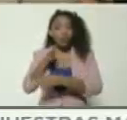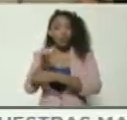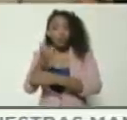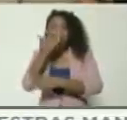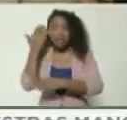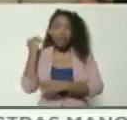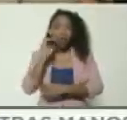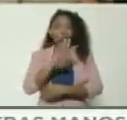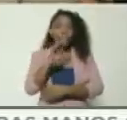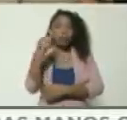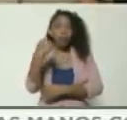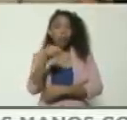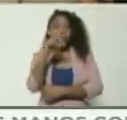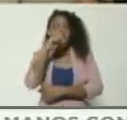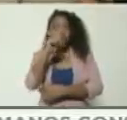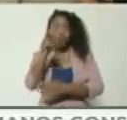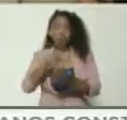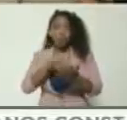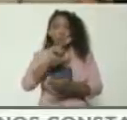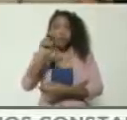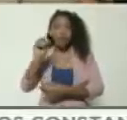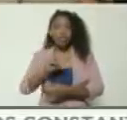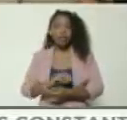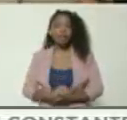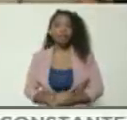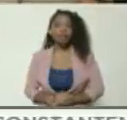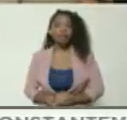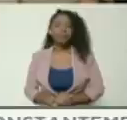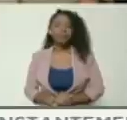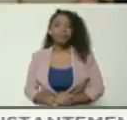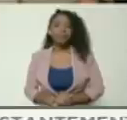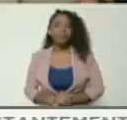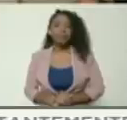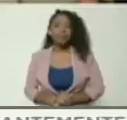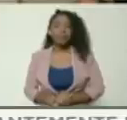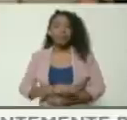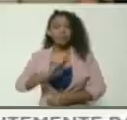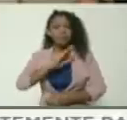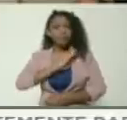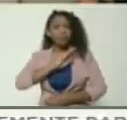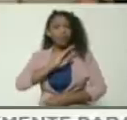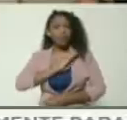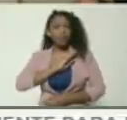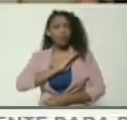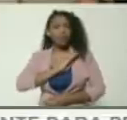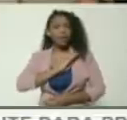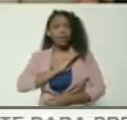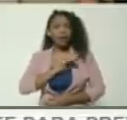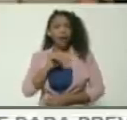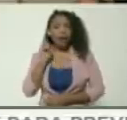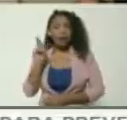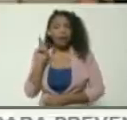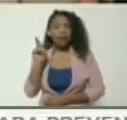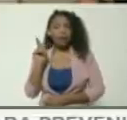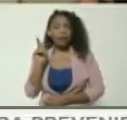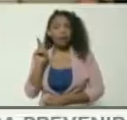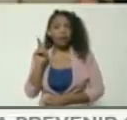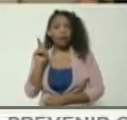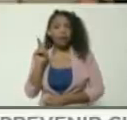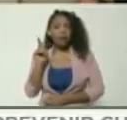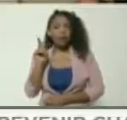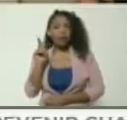de noviembre del año 2020 en la propia Haya,